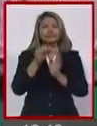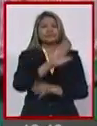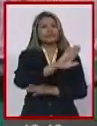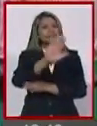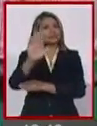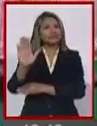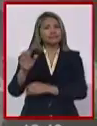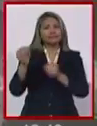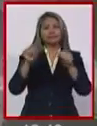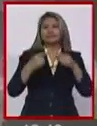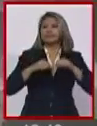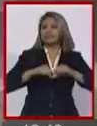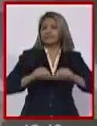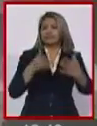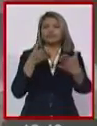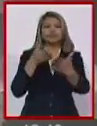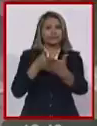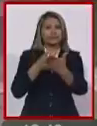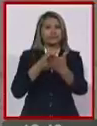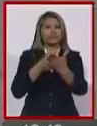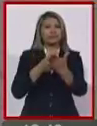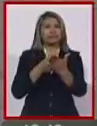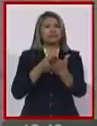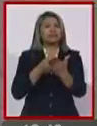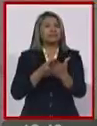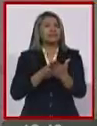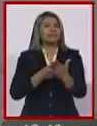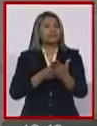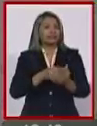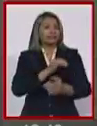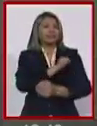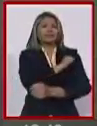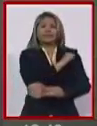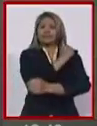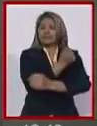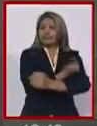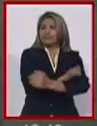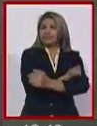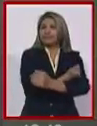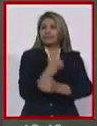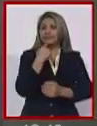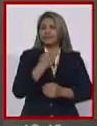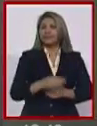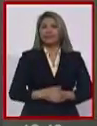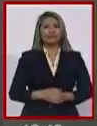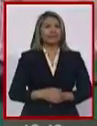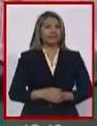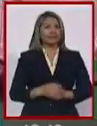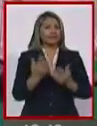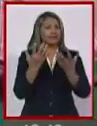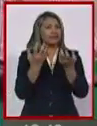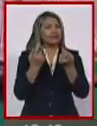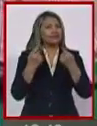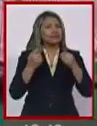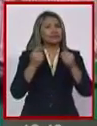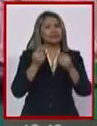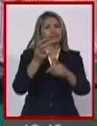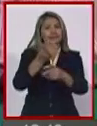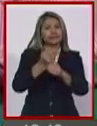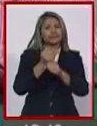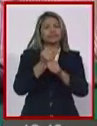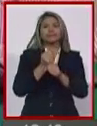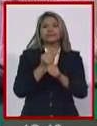tenemos que ir en contra del abuso de autoridades del gobierno que pretenden quitarnos el